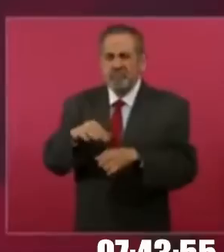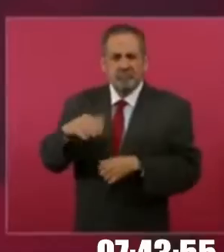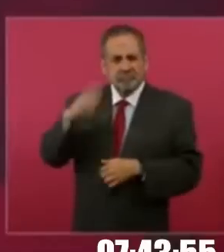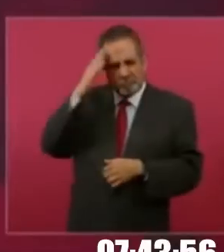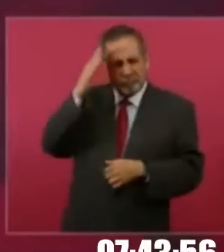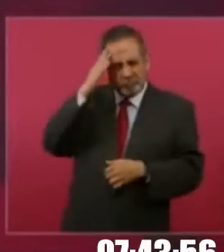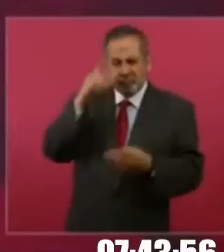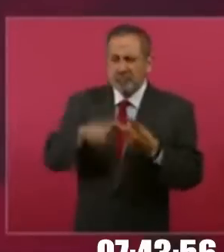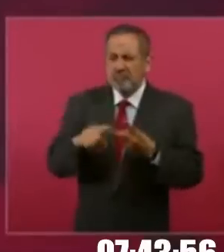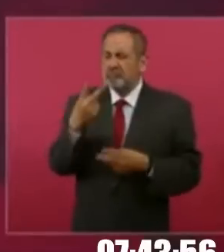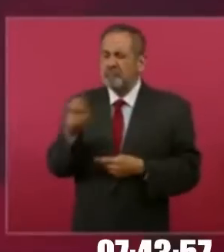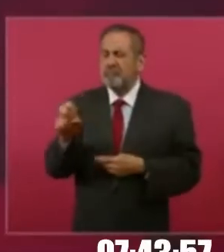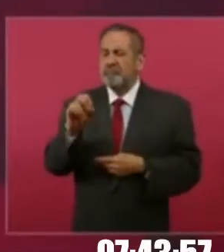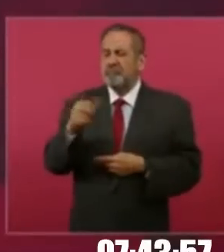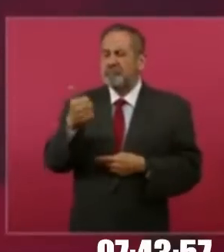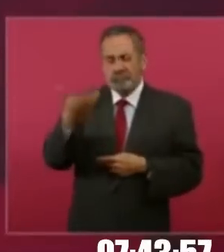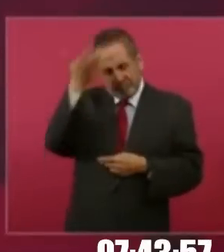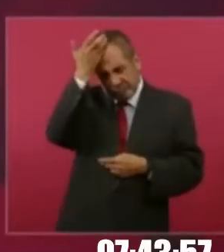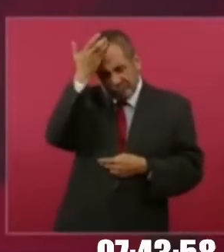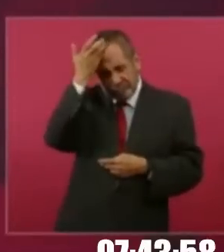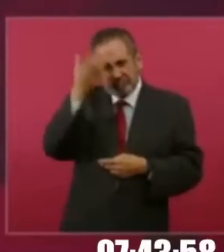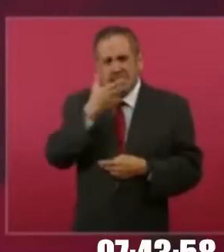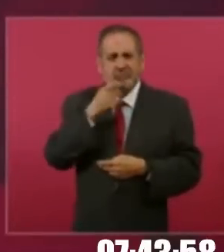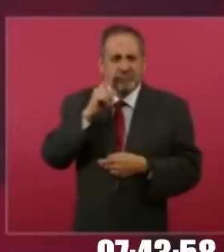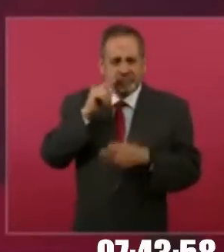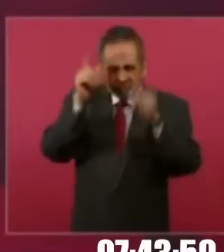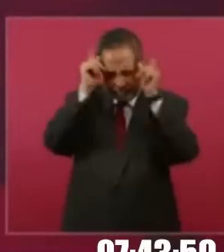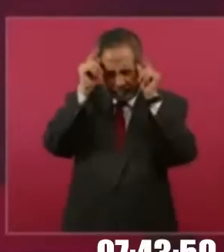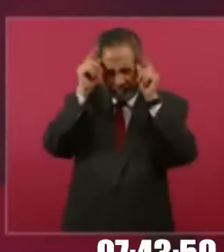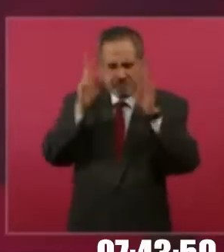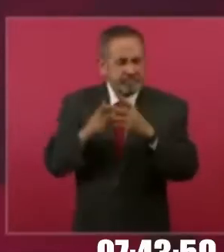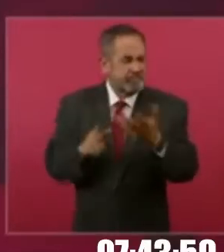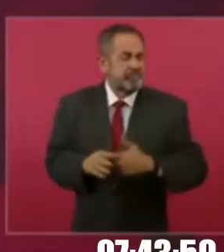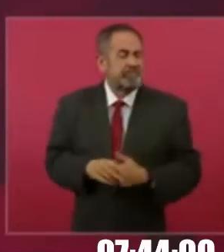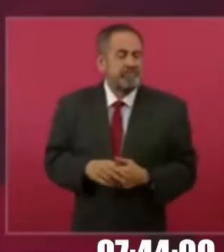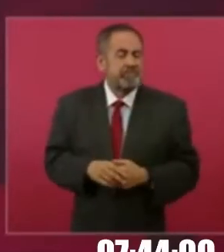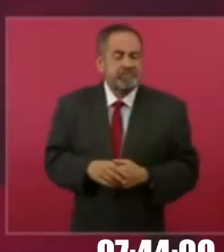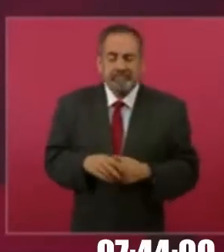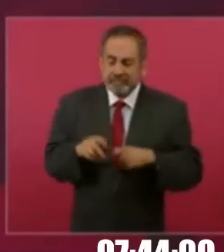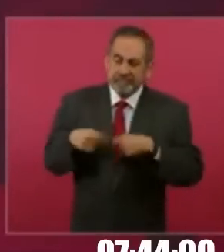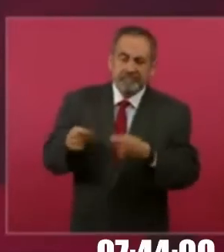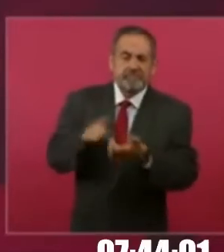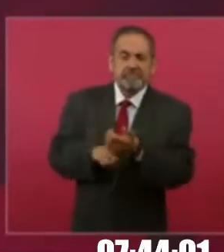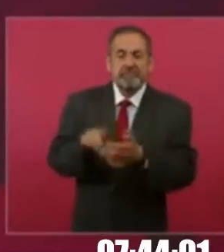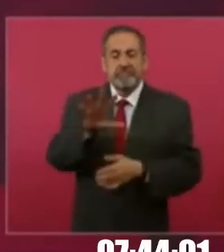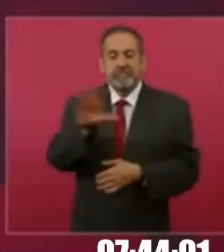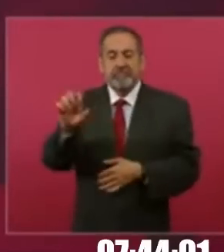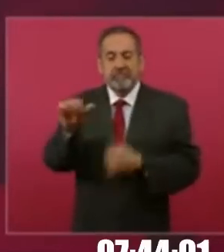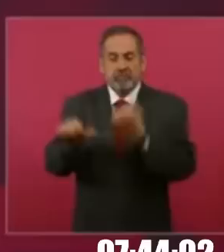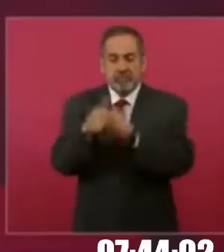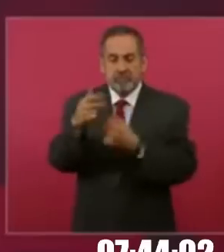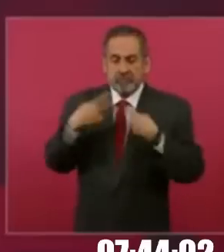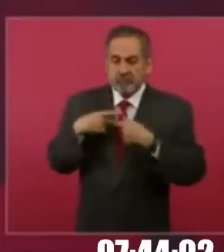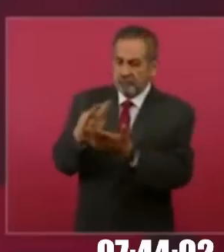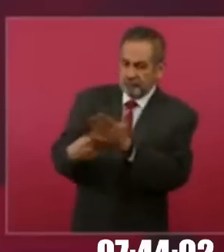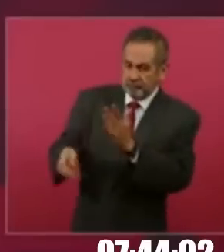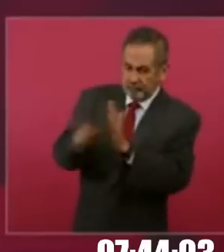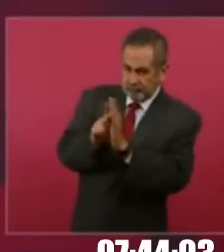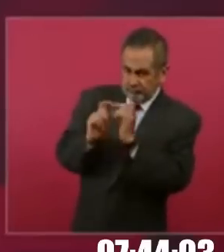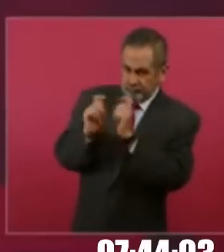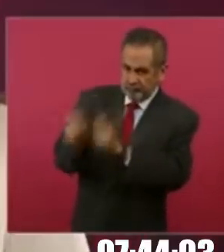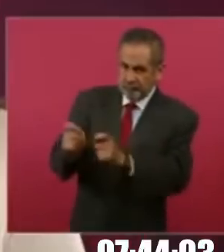y a 206 enfermeras y enfermeros aunado a ello hemos basificado a 511 trabajadores y